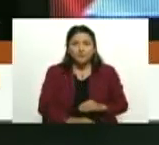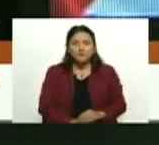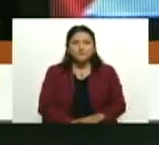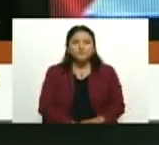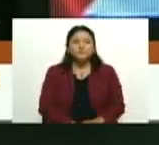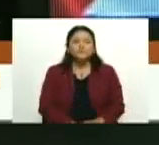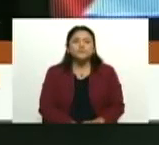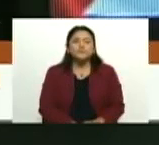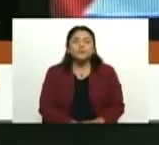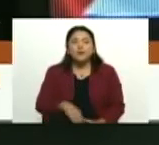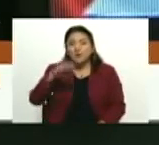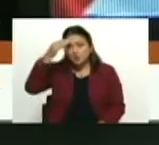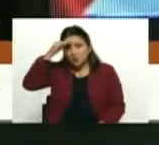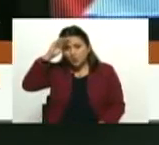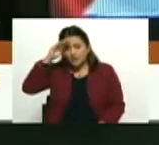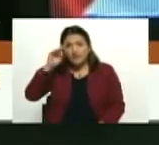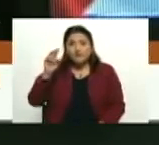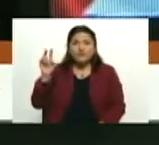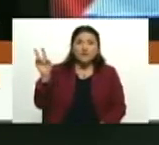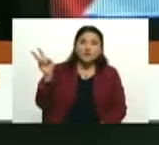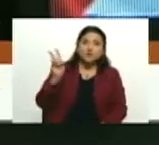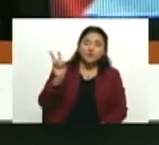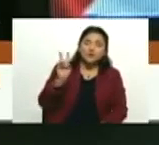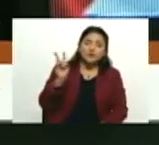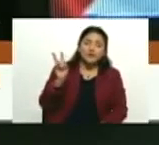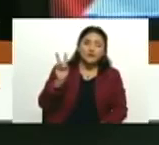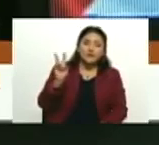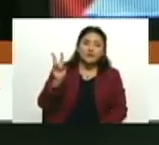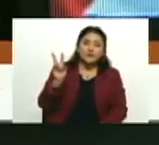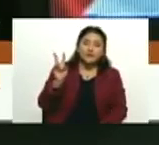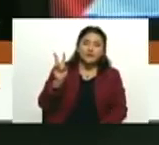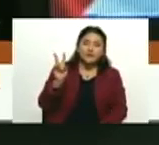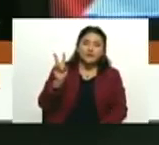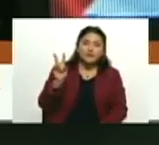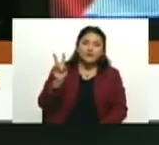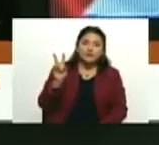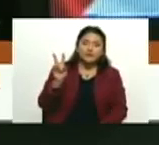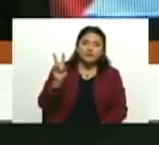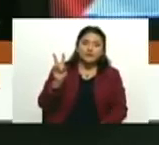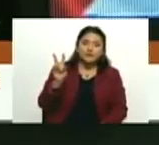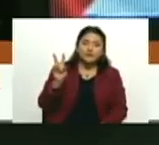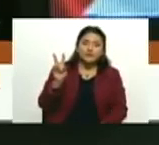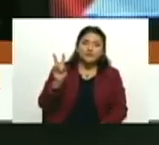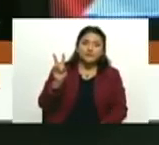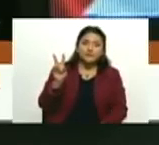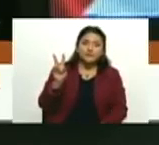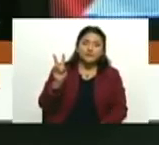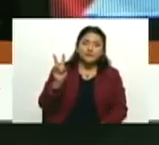Cuba y Venezuela, decía nuestro embajador, mencionando al comandante Chávez, sobre